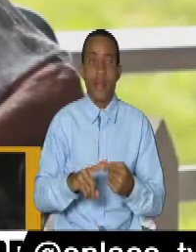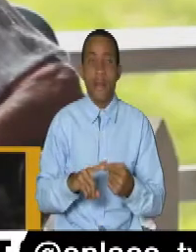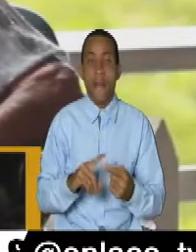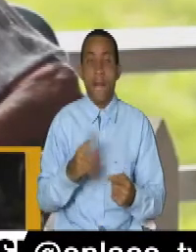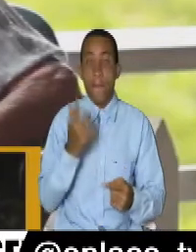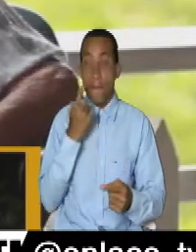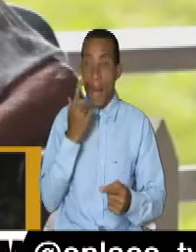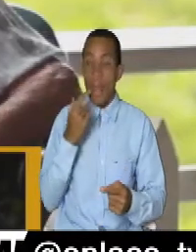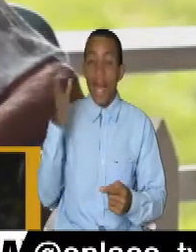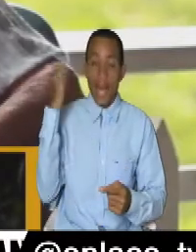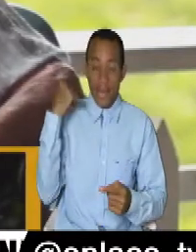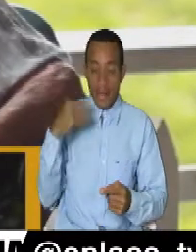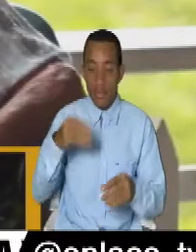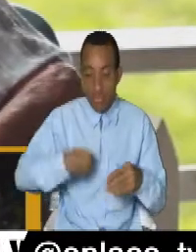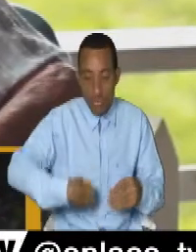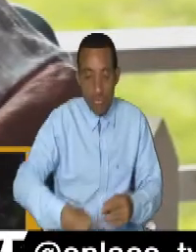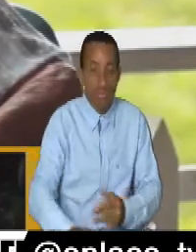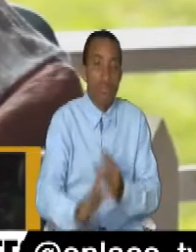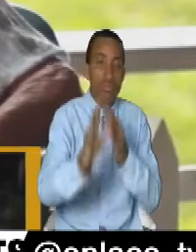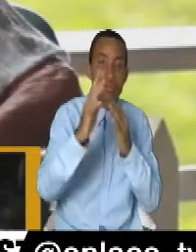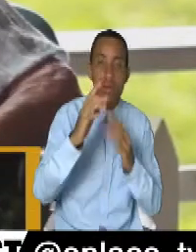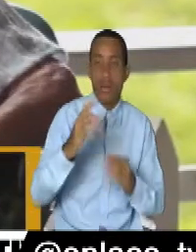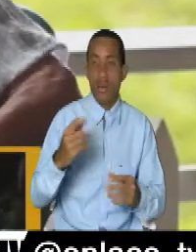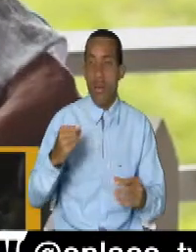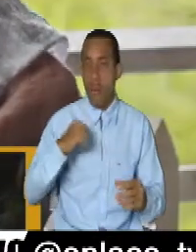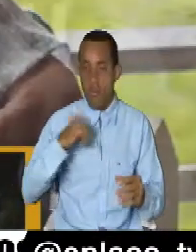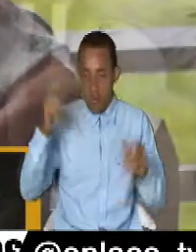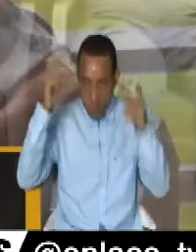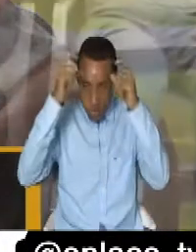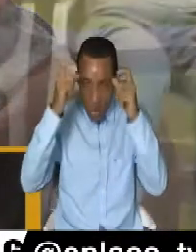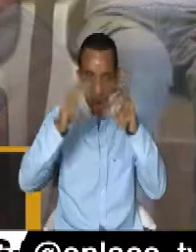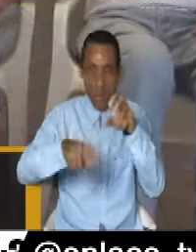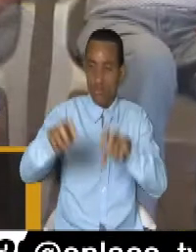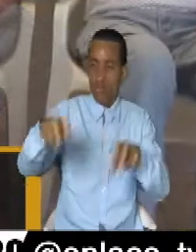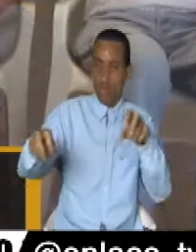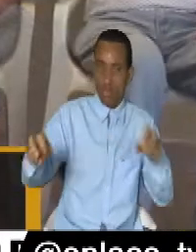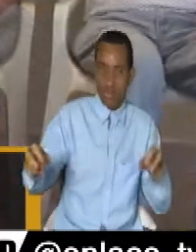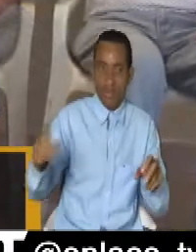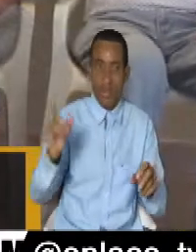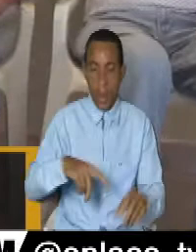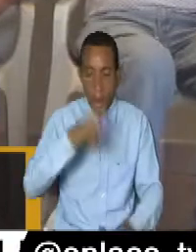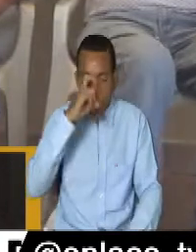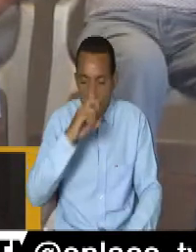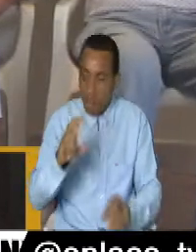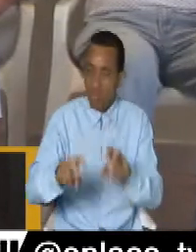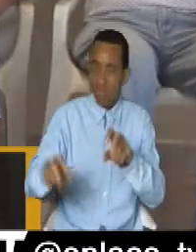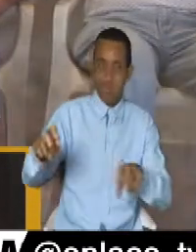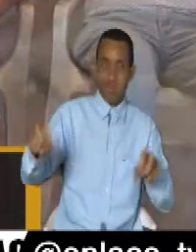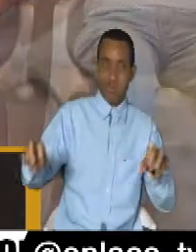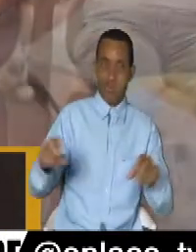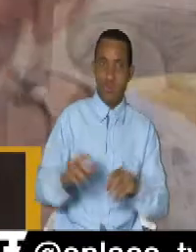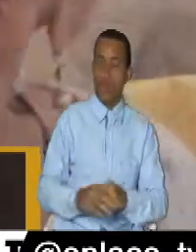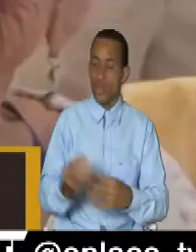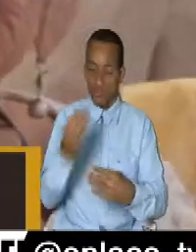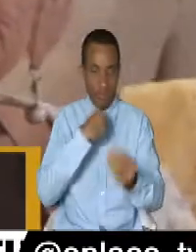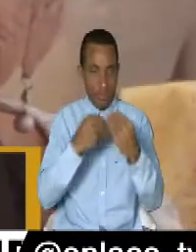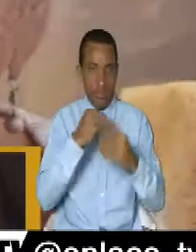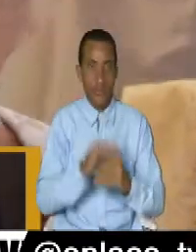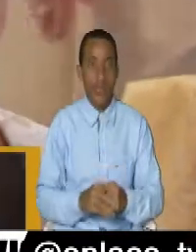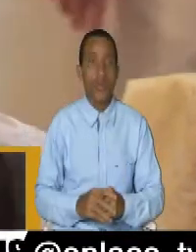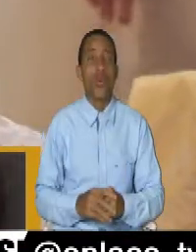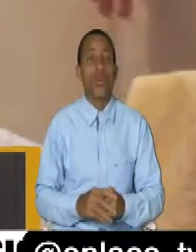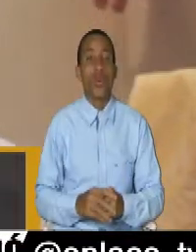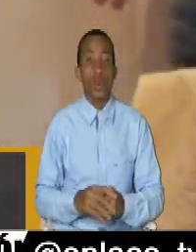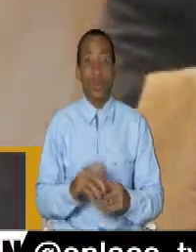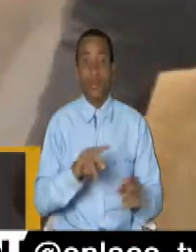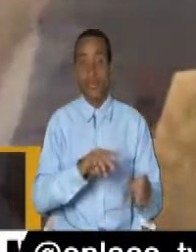y él tenía de todo, tenía ganado, tenía marranos, tenía de todo. En un mundo lleno de cosas efímeras y de personas fugaces,